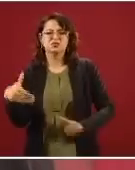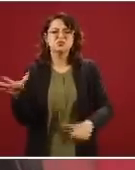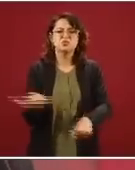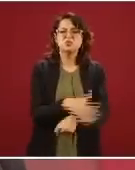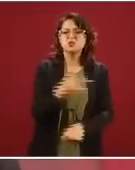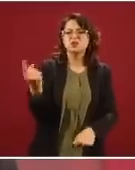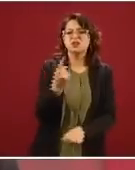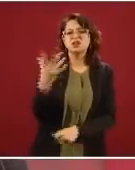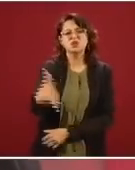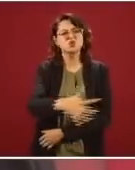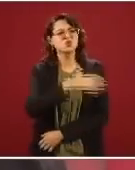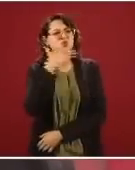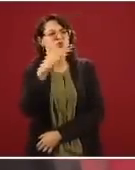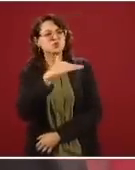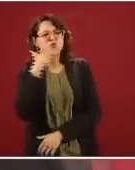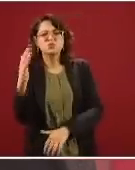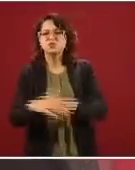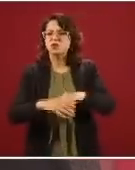porque se acaba la impunidad.